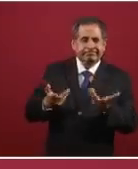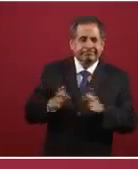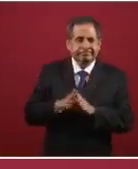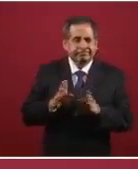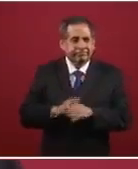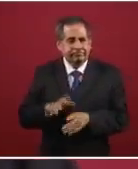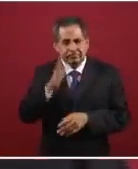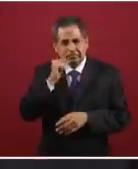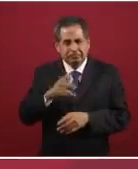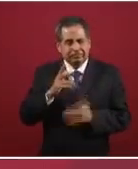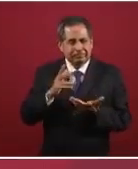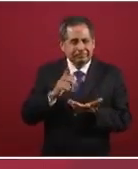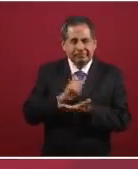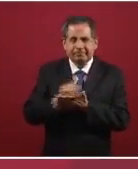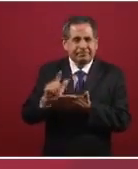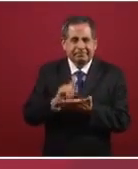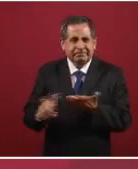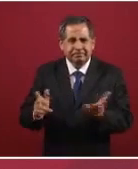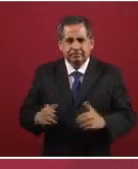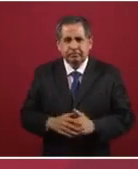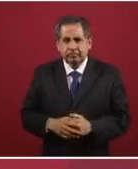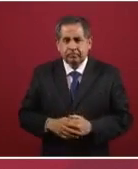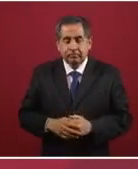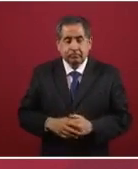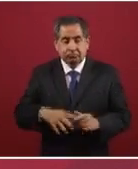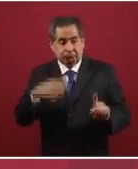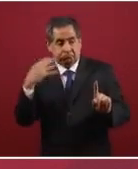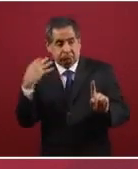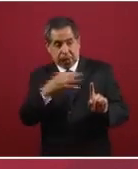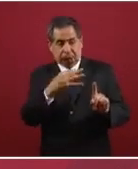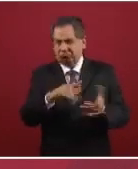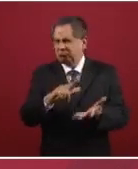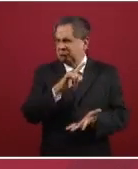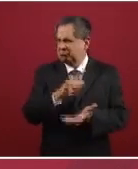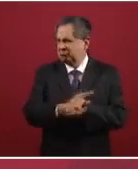todo el agua de los océanos? Ya no se va a quitar, ¿eh?